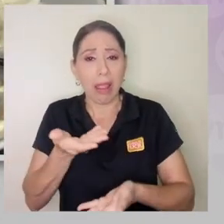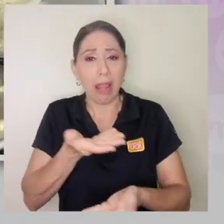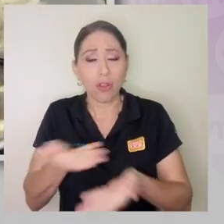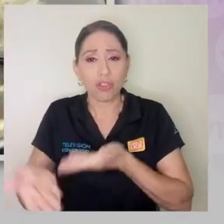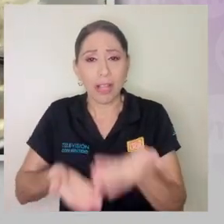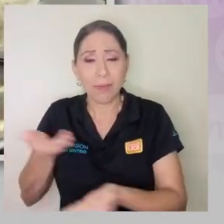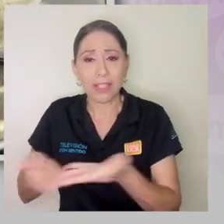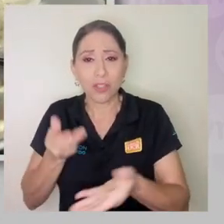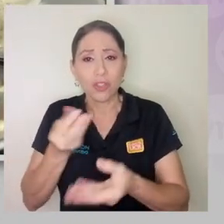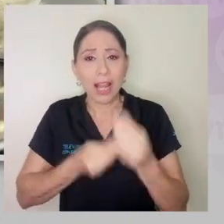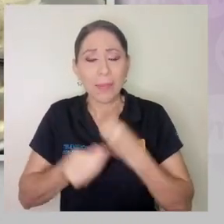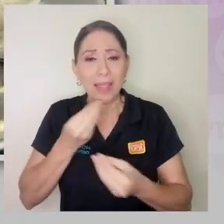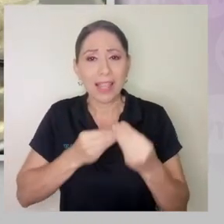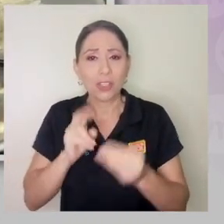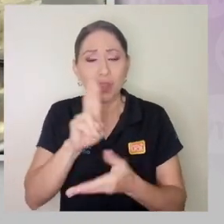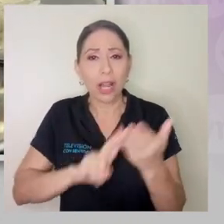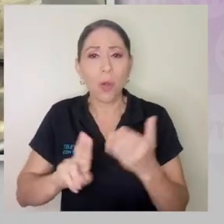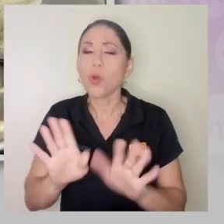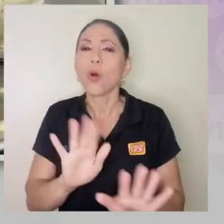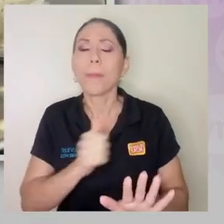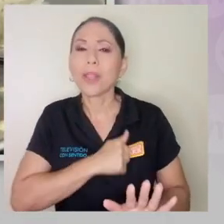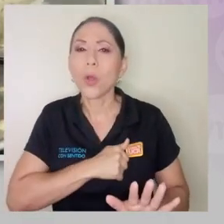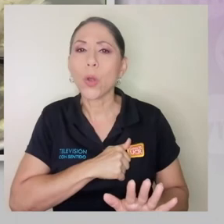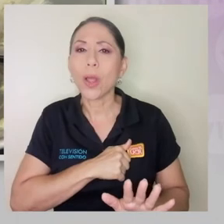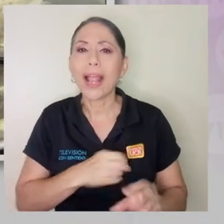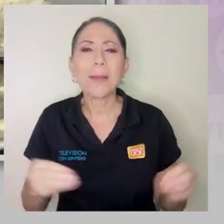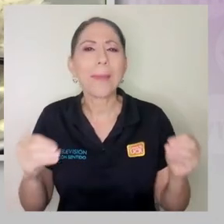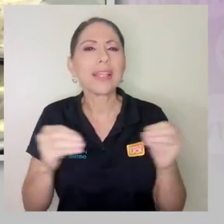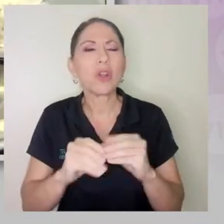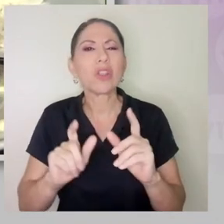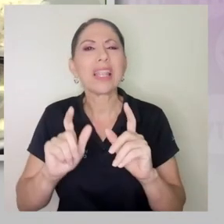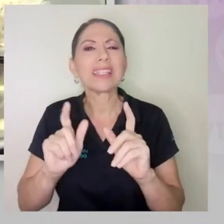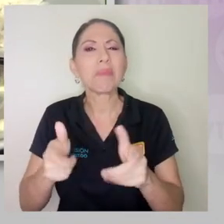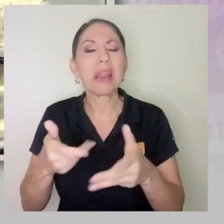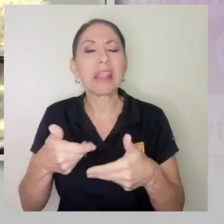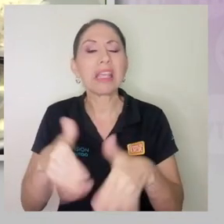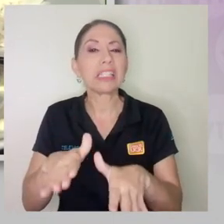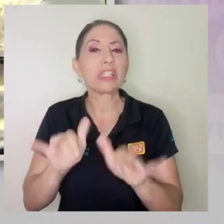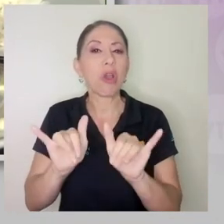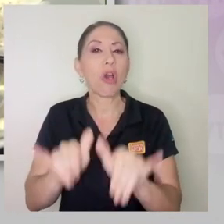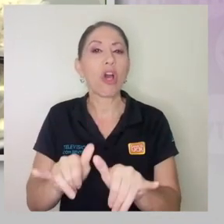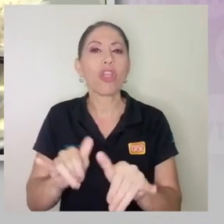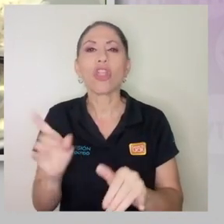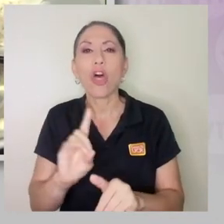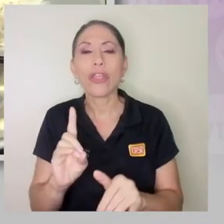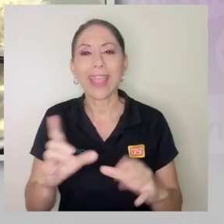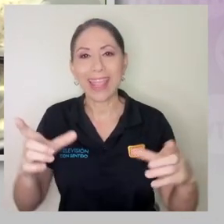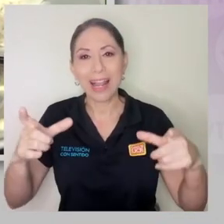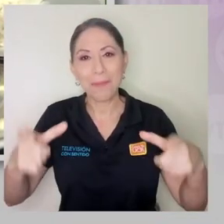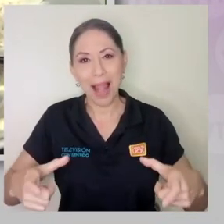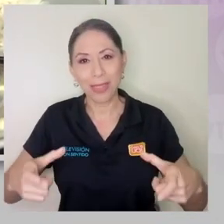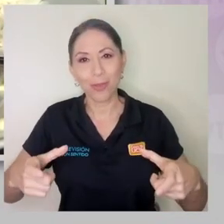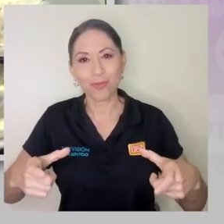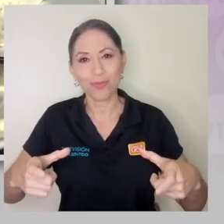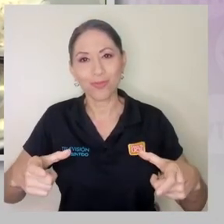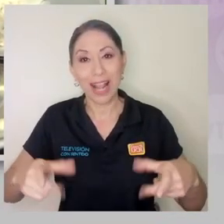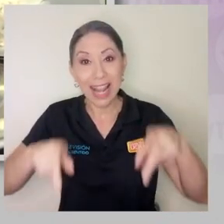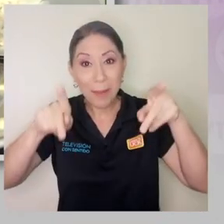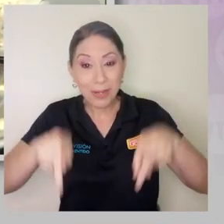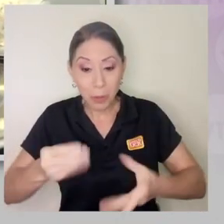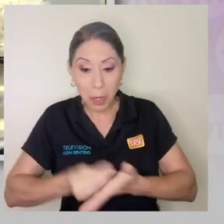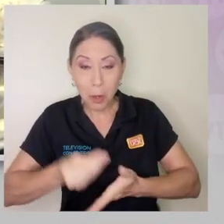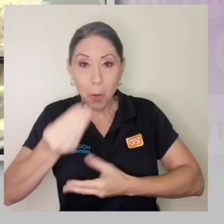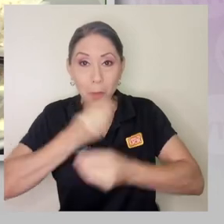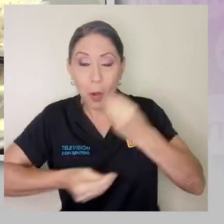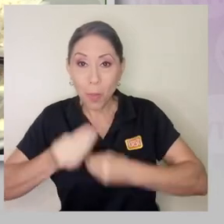alimentación de la U, perdón, el mayor desperdicio, se dio en plato. O sea, el consumidor tiene una responsabilidad